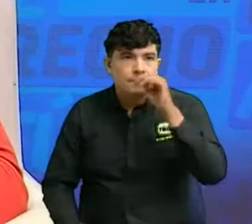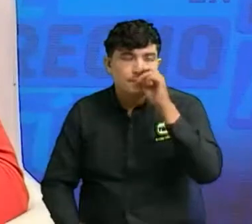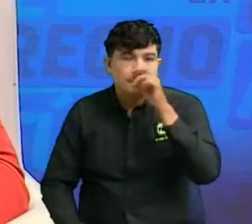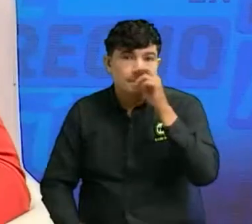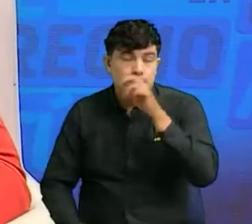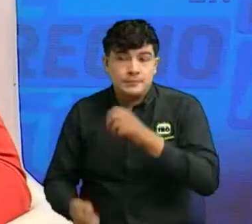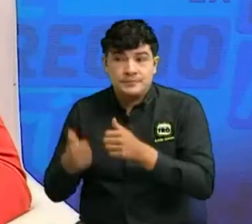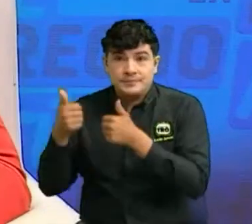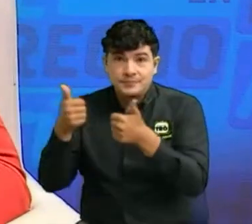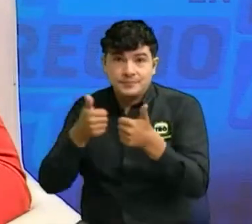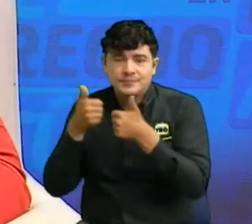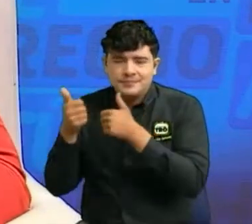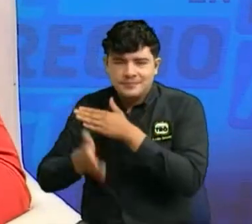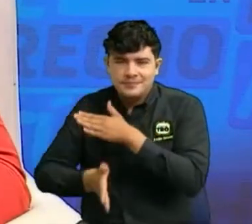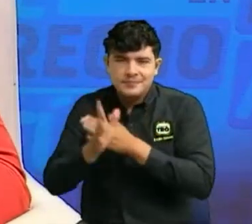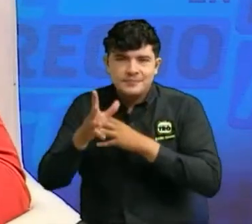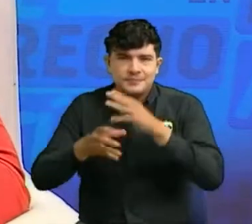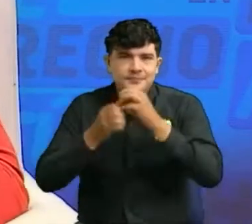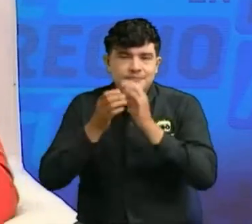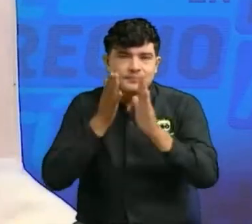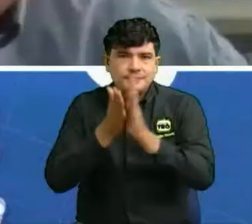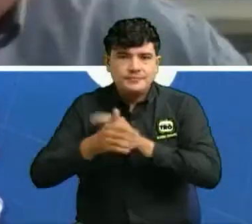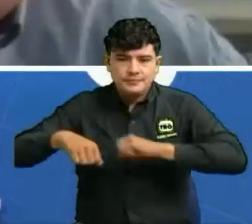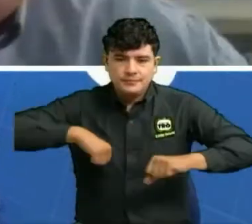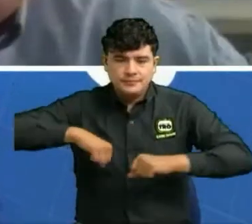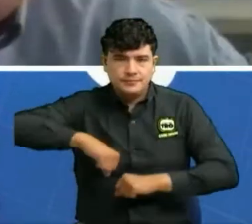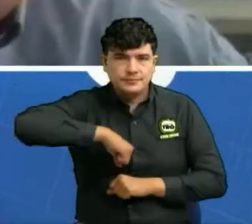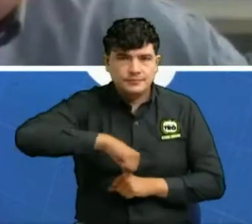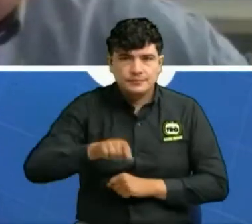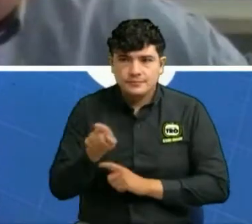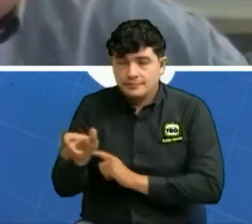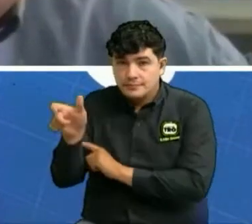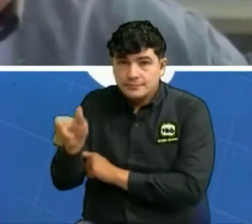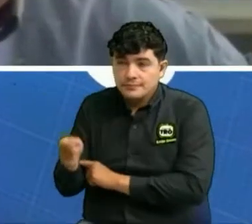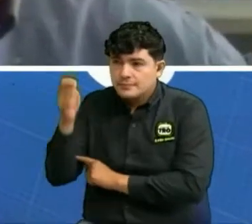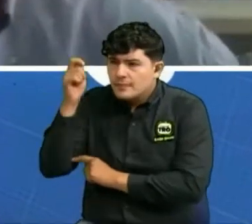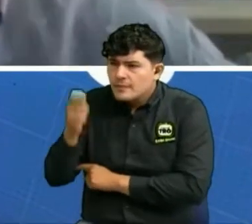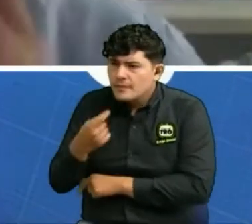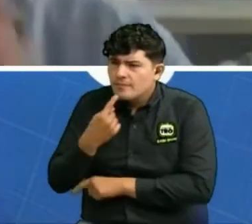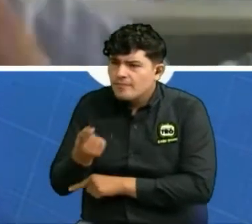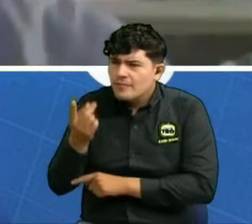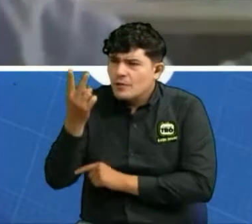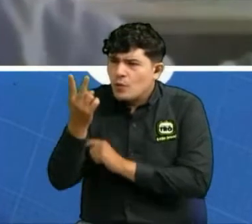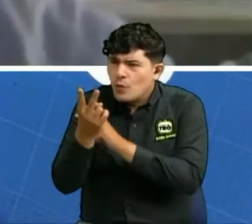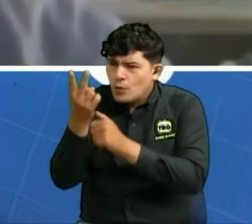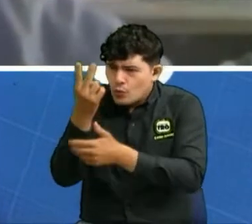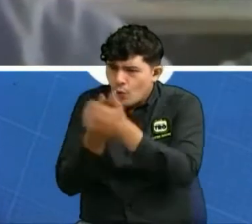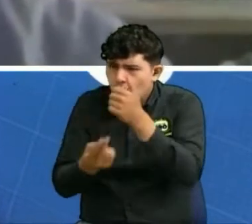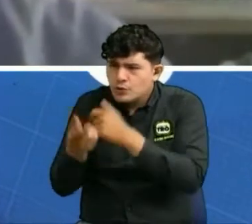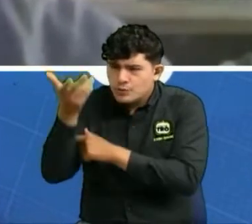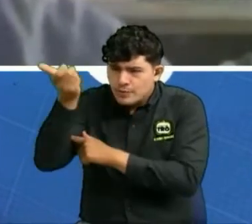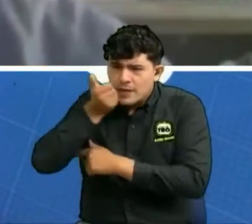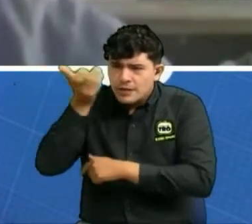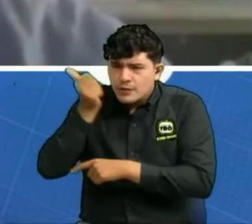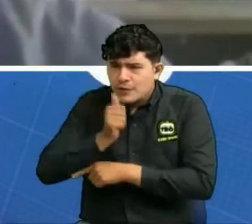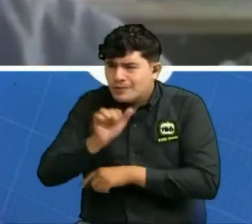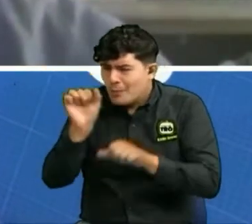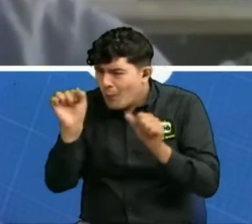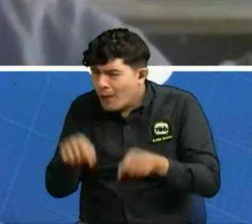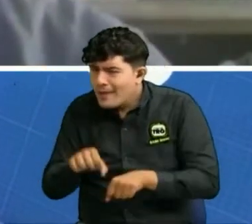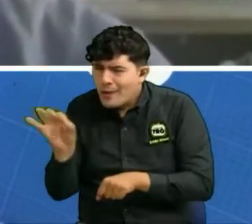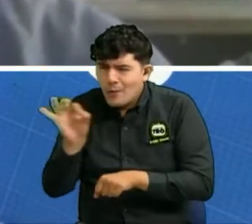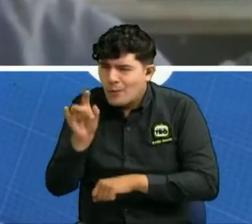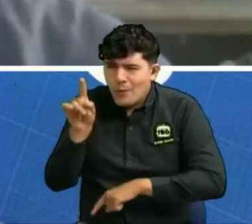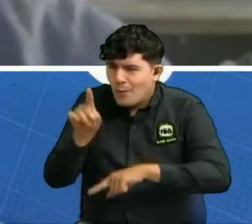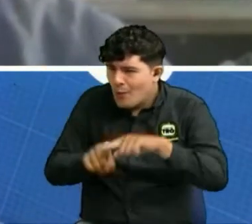Muy bien, y continuamos con Actúe en Derecho. Abogado, estábamos hablando acerca de las dos pensiones que pueden llegar a tener. ¿Pueden o no